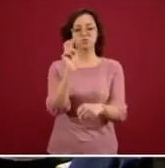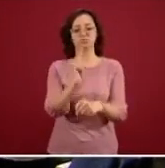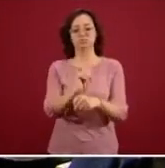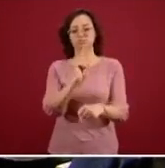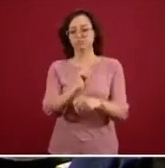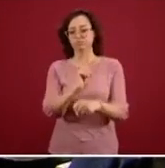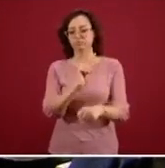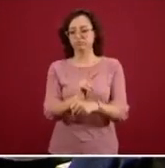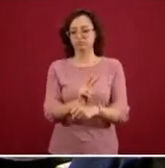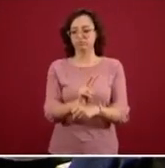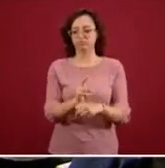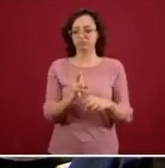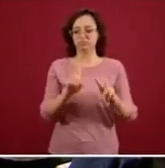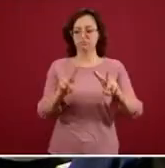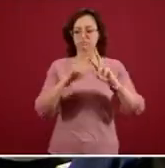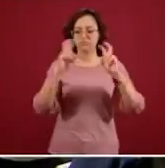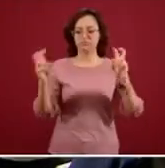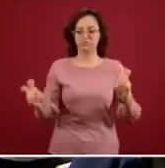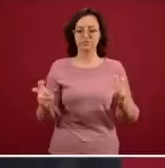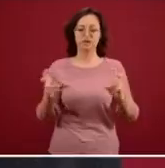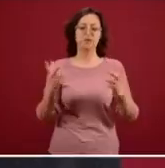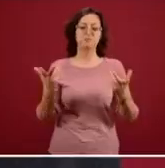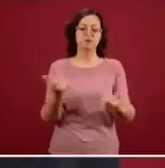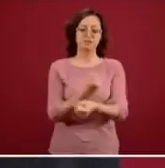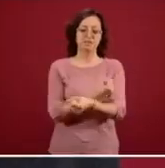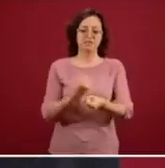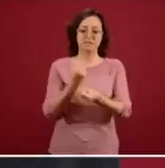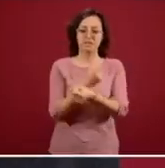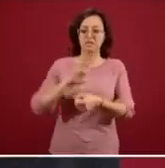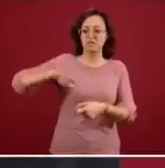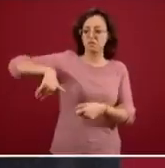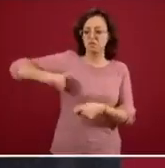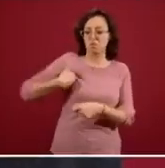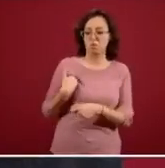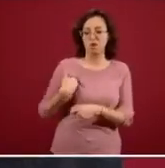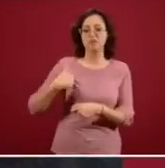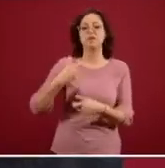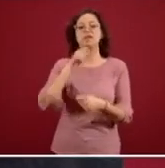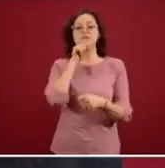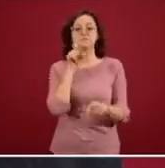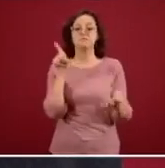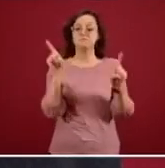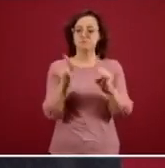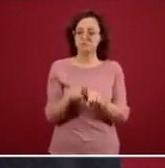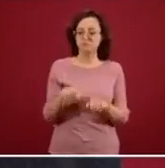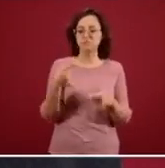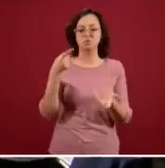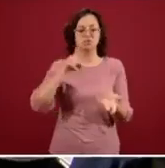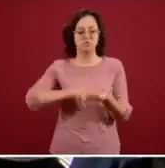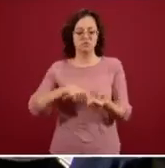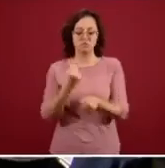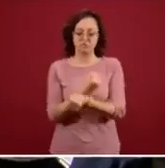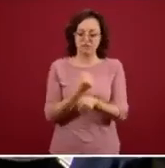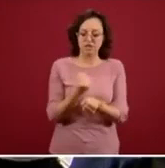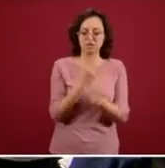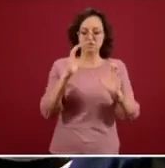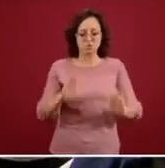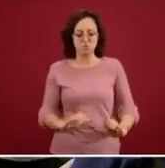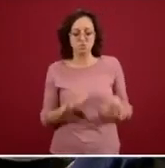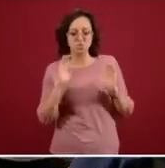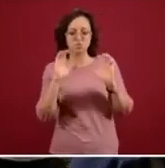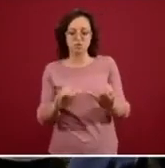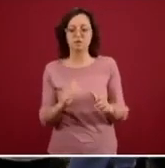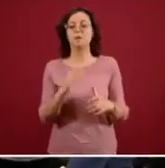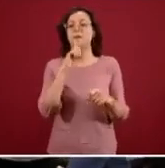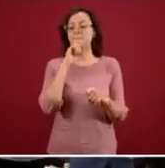la operación de los bancos de sangre y todos los procesos que están involucrados en la seguridad sanguínea, y también de garantizar